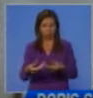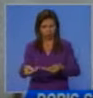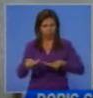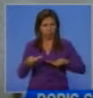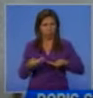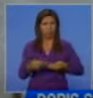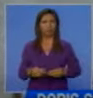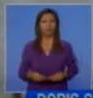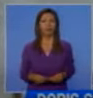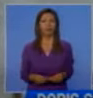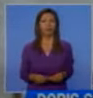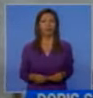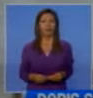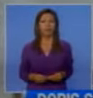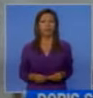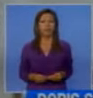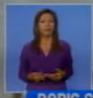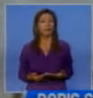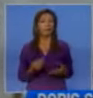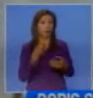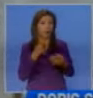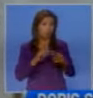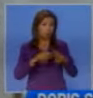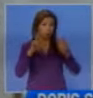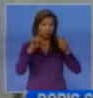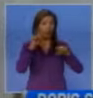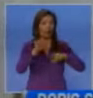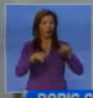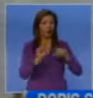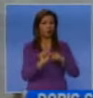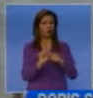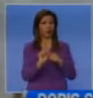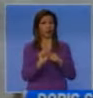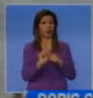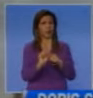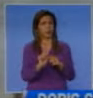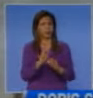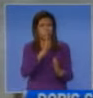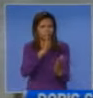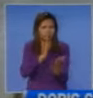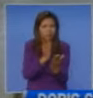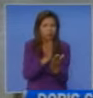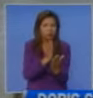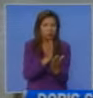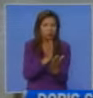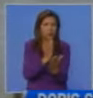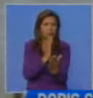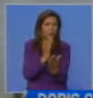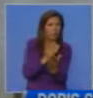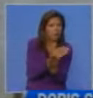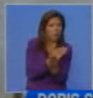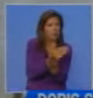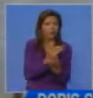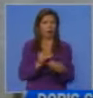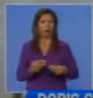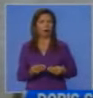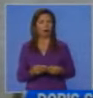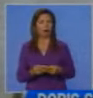habido temas, por ejemplo, de deslealtad política que deben ser juzgados y otro tipo